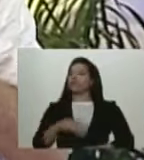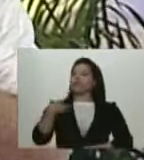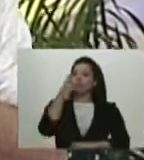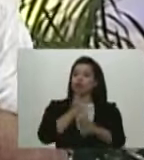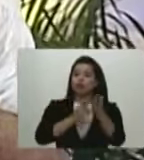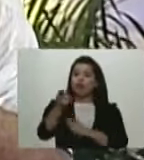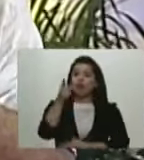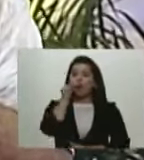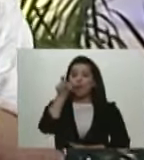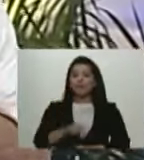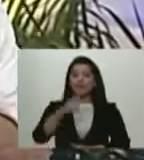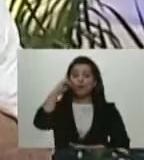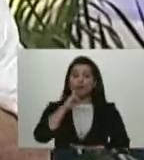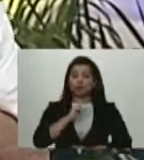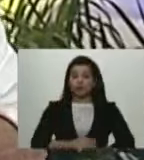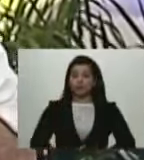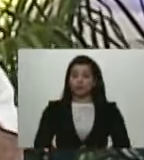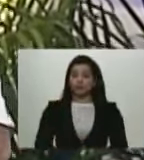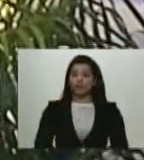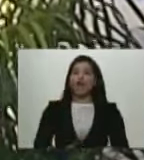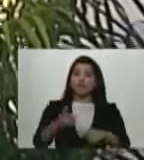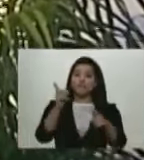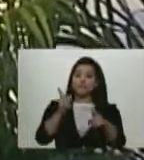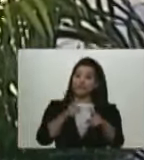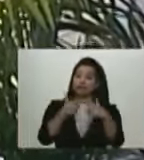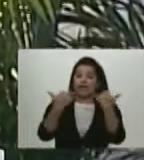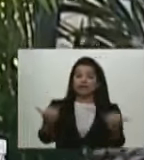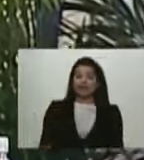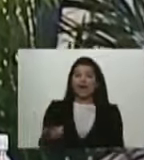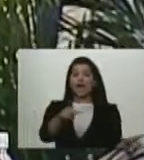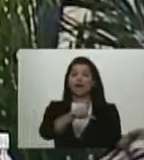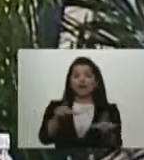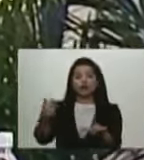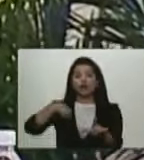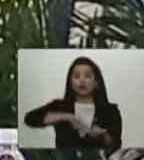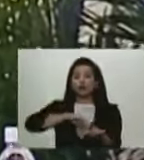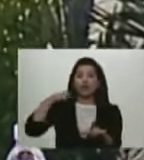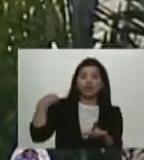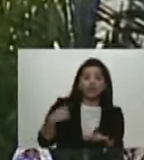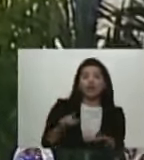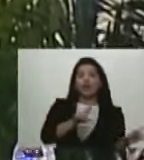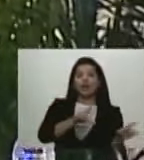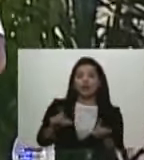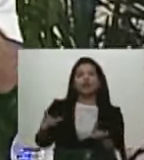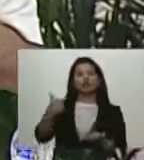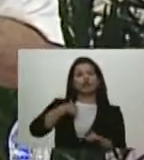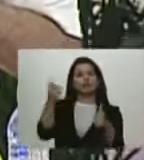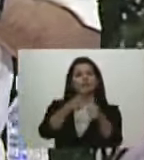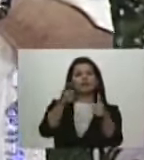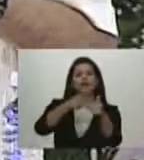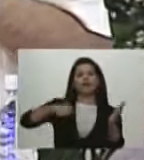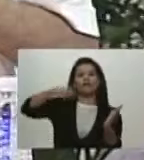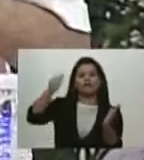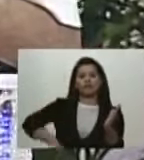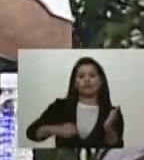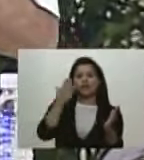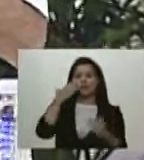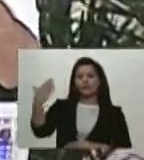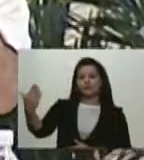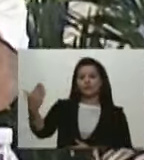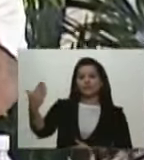de los generales de Bolívar. Por eso tenemos entonces aquí, primero voy a colocar mi firma aquí